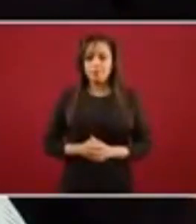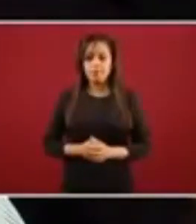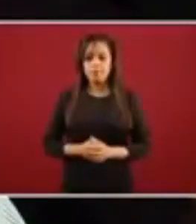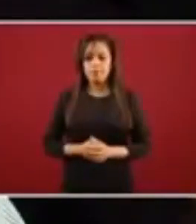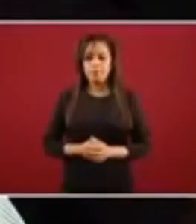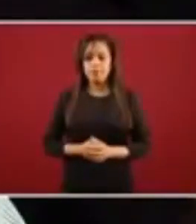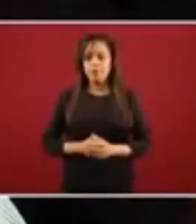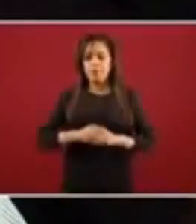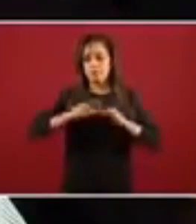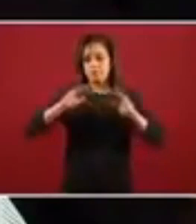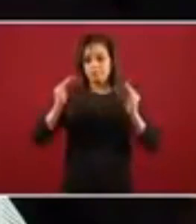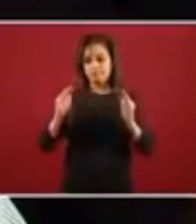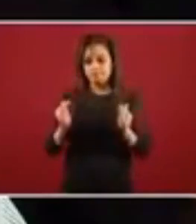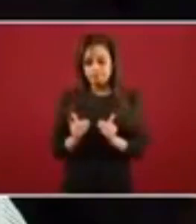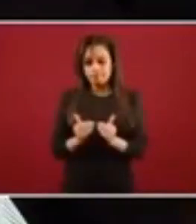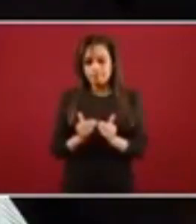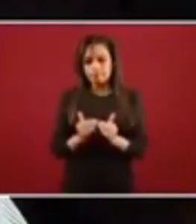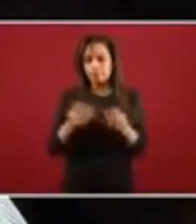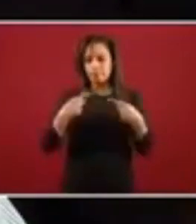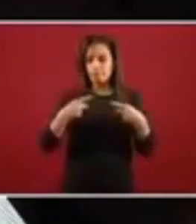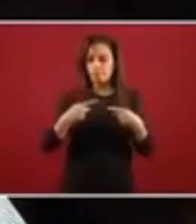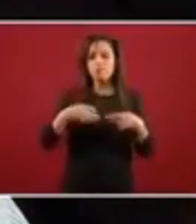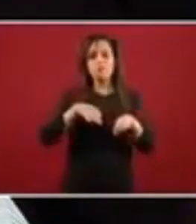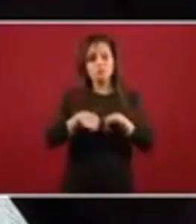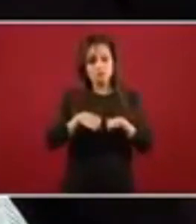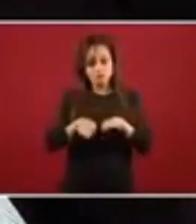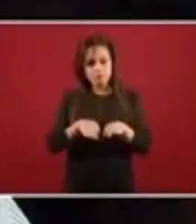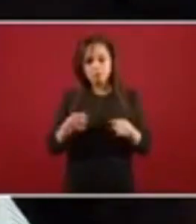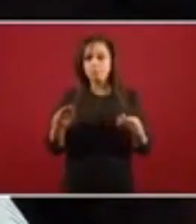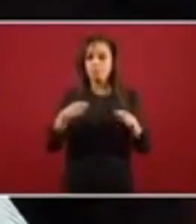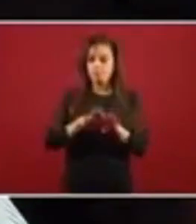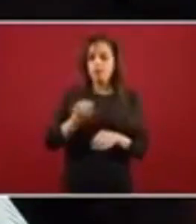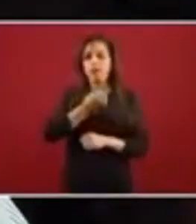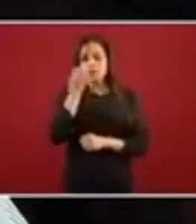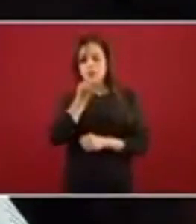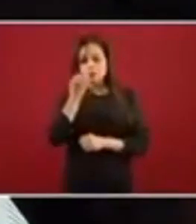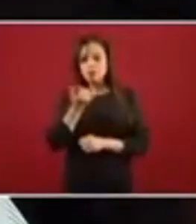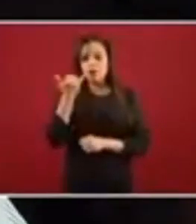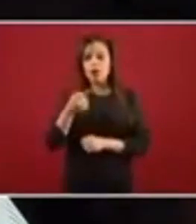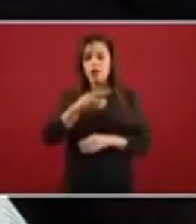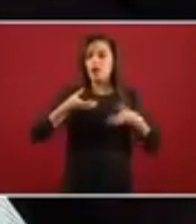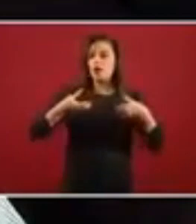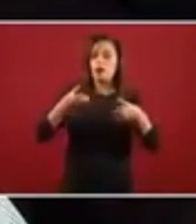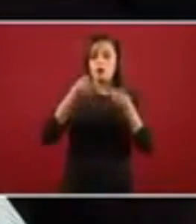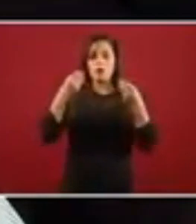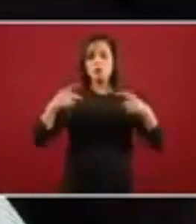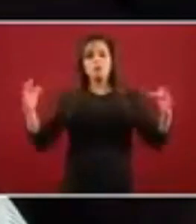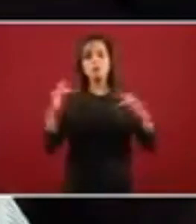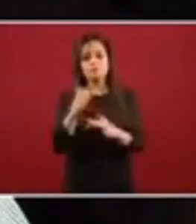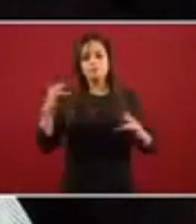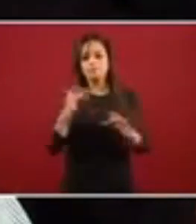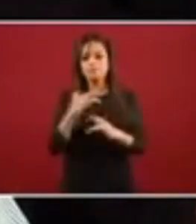de reducción de la actividad laboral, escolar y la concentración de personas en el espacio público, en